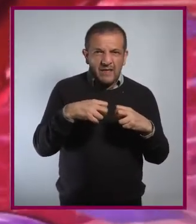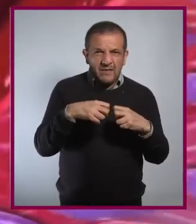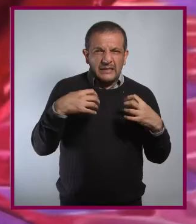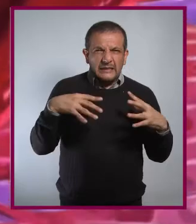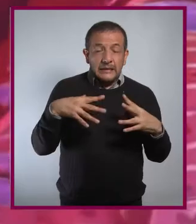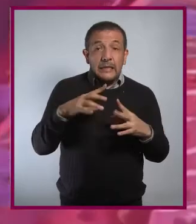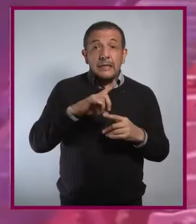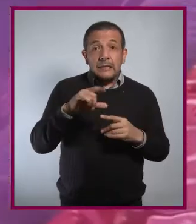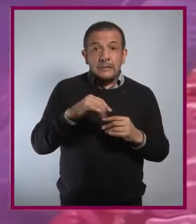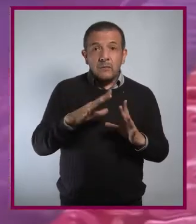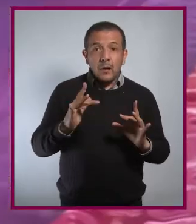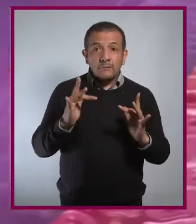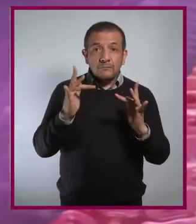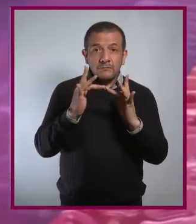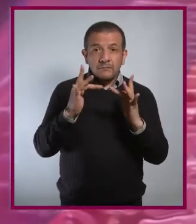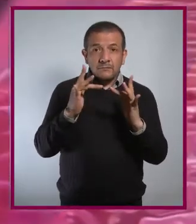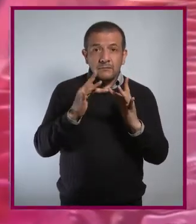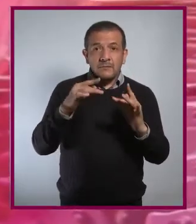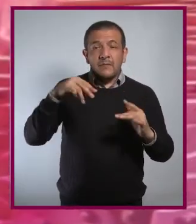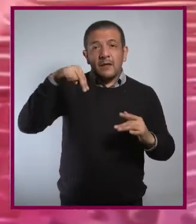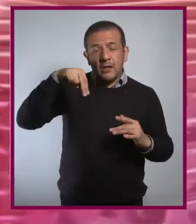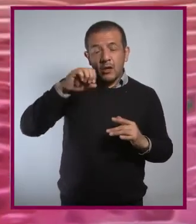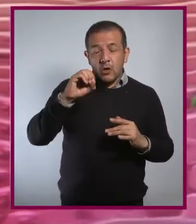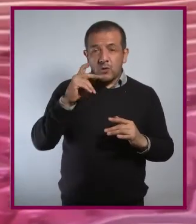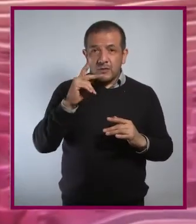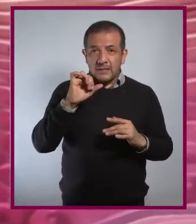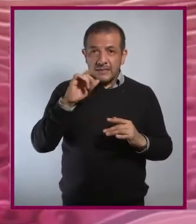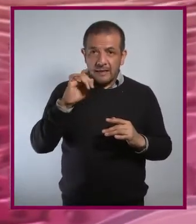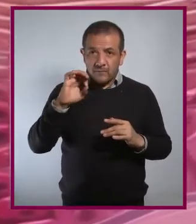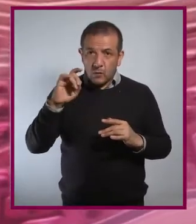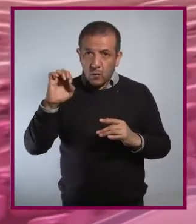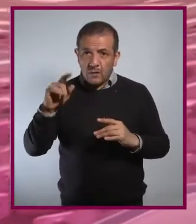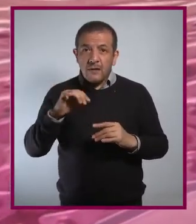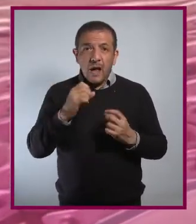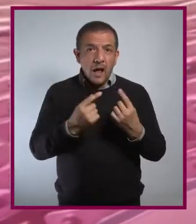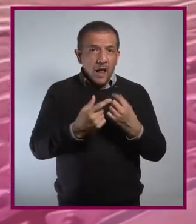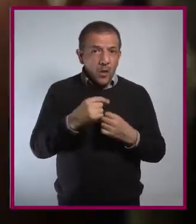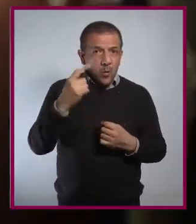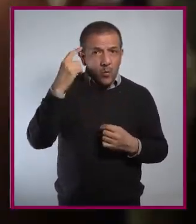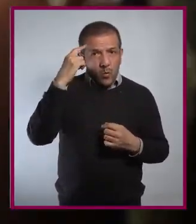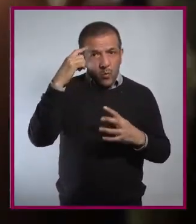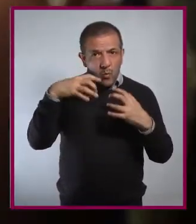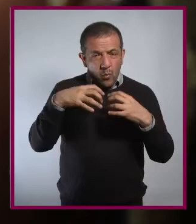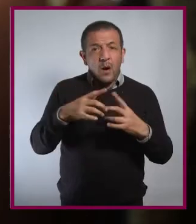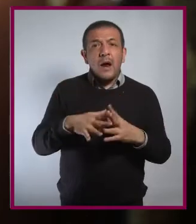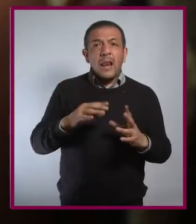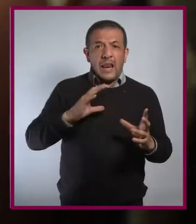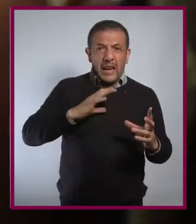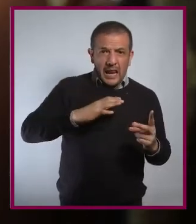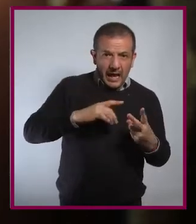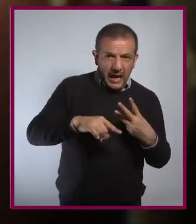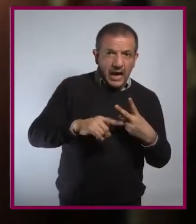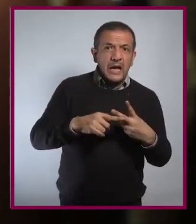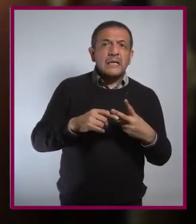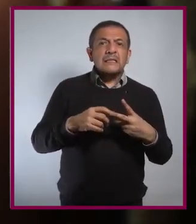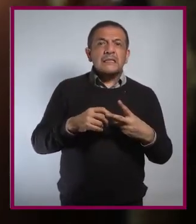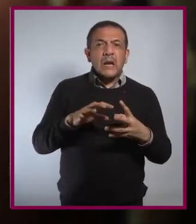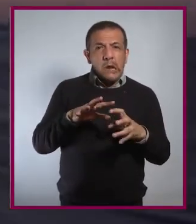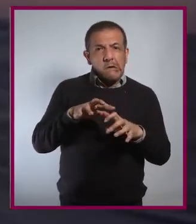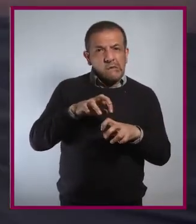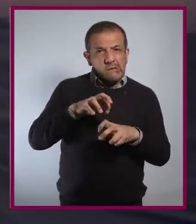los nociceptores. Muchas causas de dolor crónico son de origen inflamatorio, como el cáncer, la